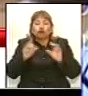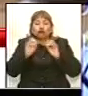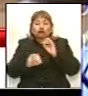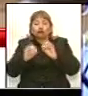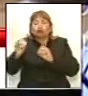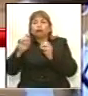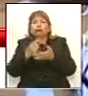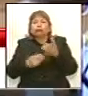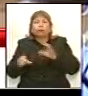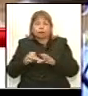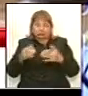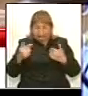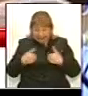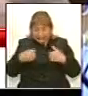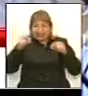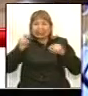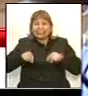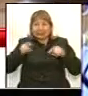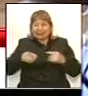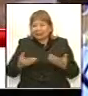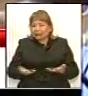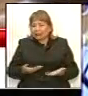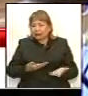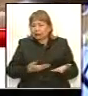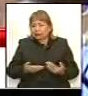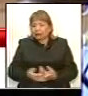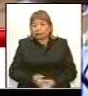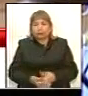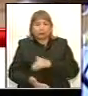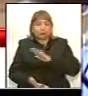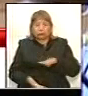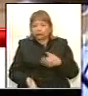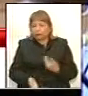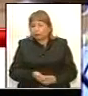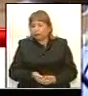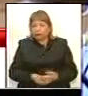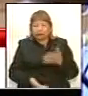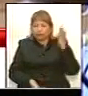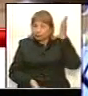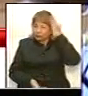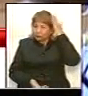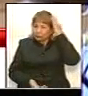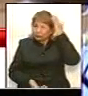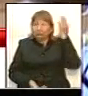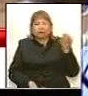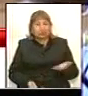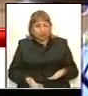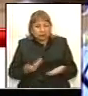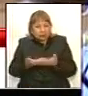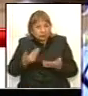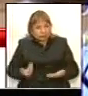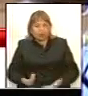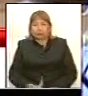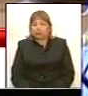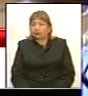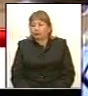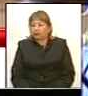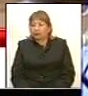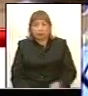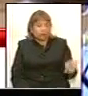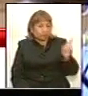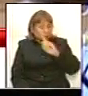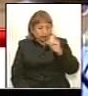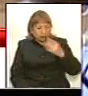hacer. Eso necesitamos saber, esto ya lo conocemos, todo eso que usted ha hecho ya lo requete conocemos. Podemos preverlo. No se puede tener